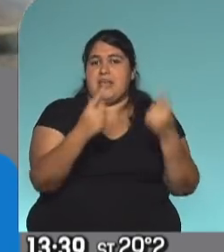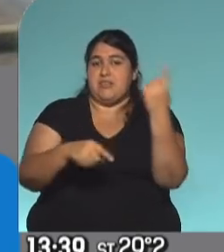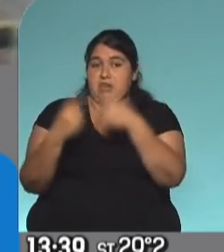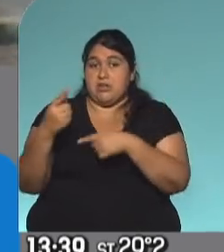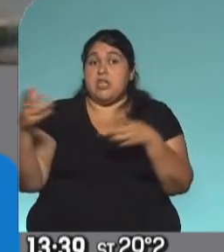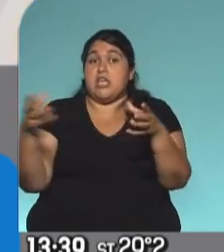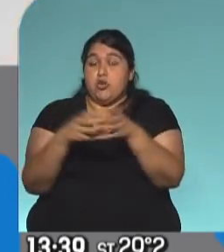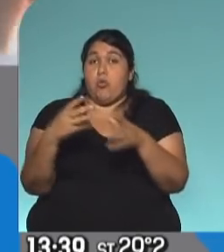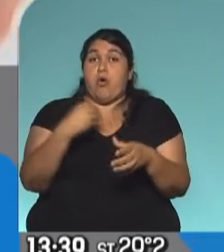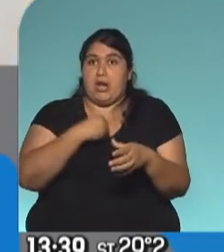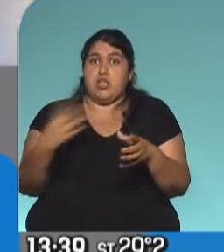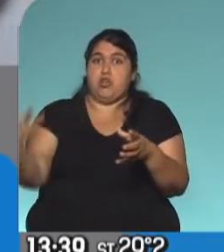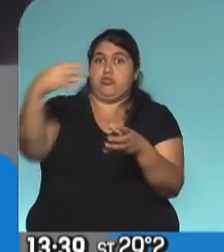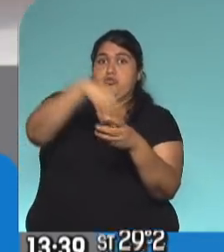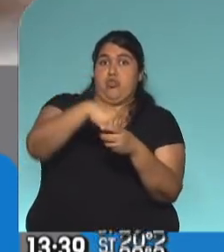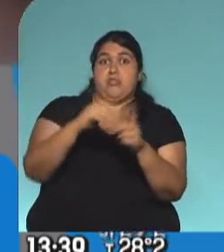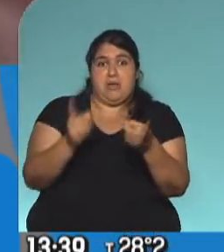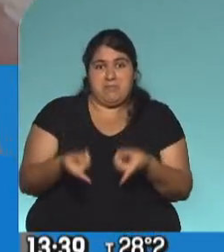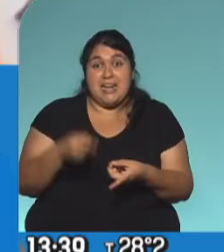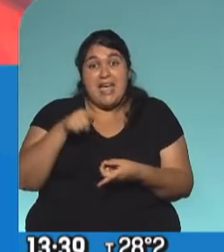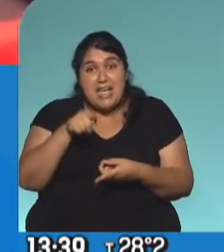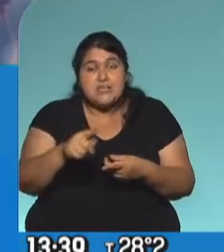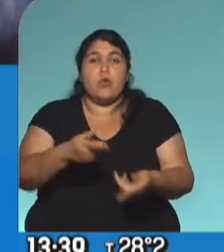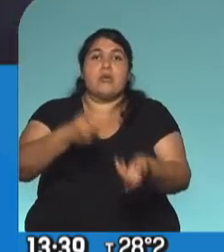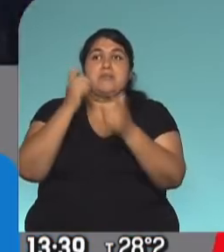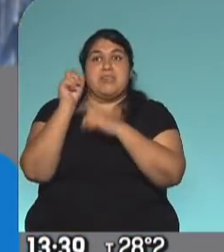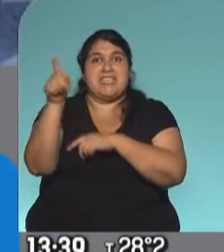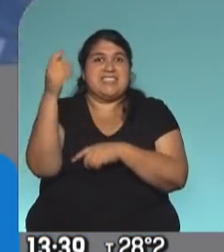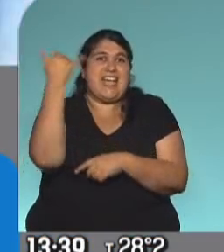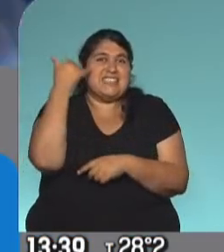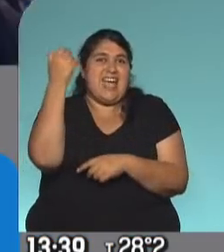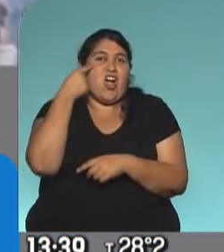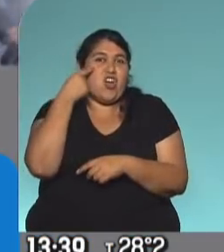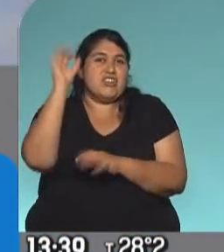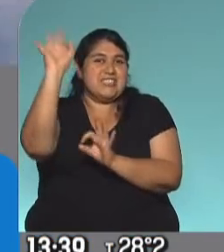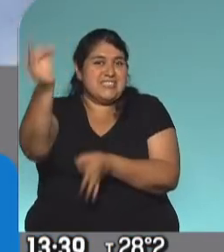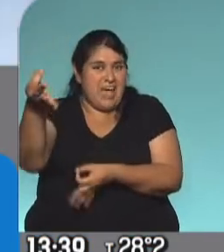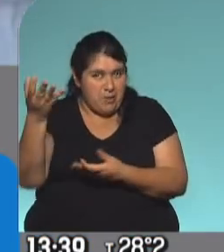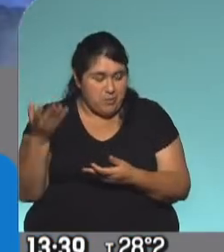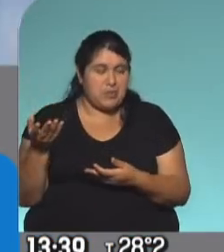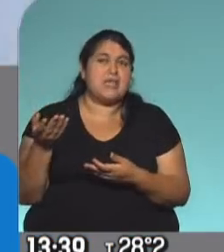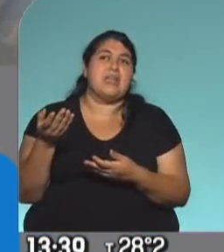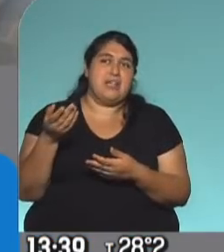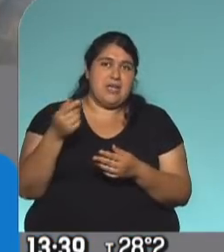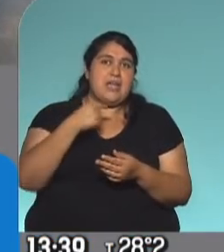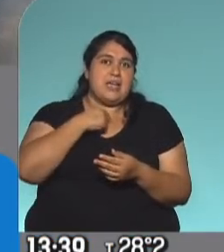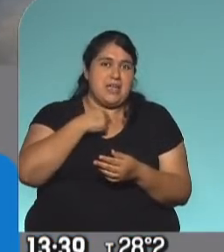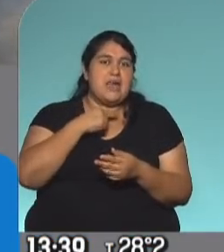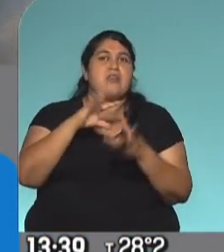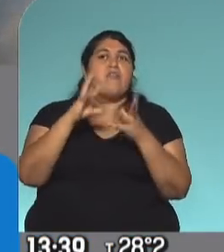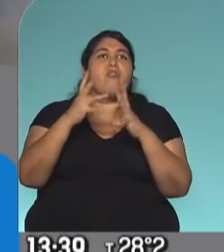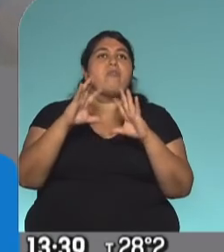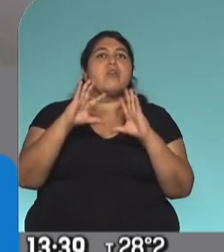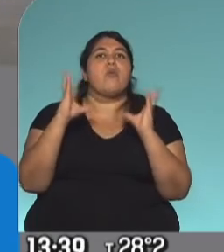a grupos religiosos. Quiere decir que esa es una experiencia que él tiene, es una experiencia que trata de llevarla también a nivel